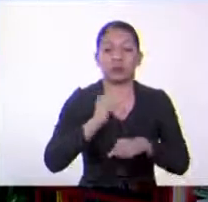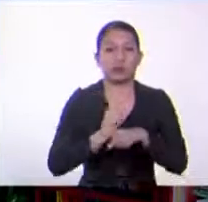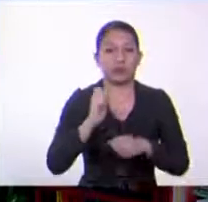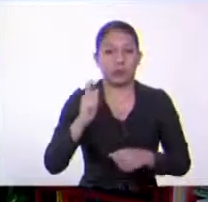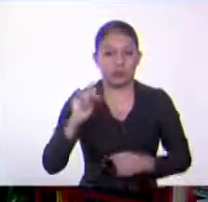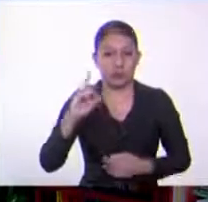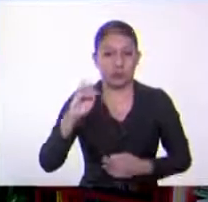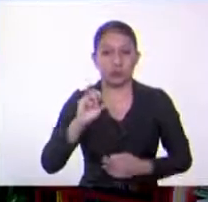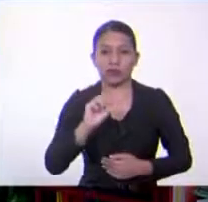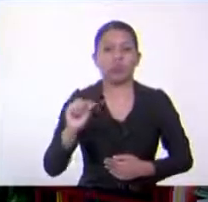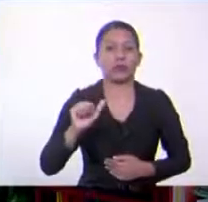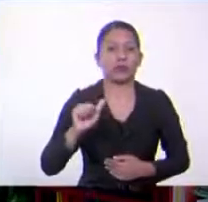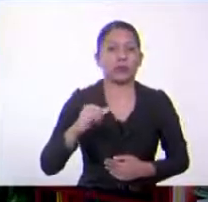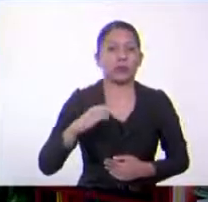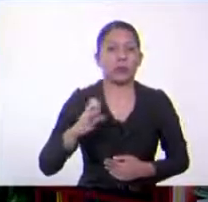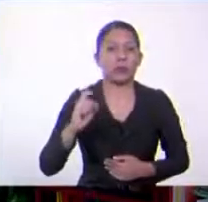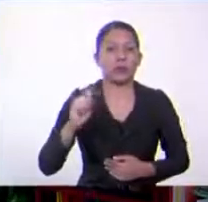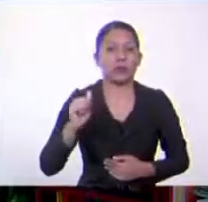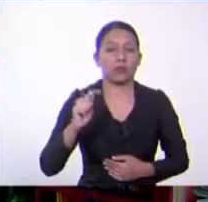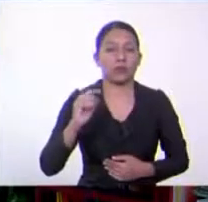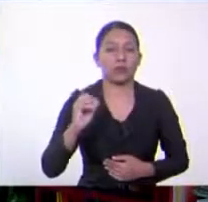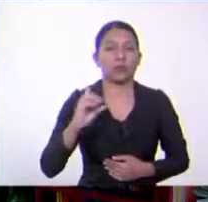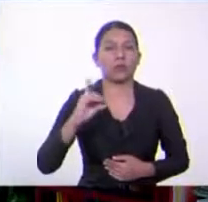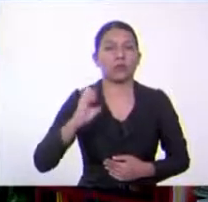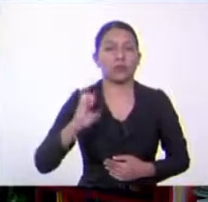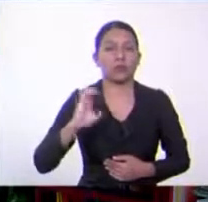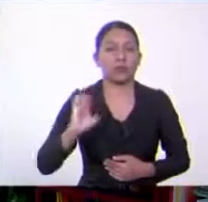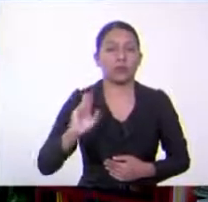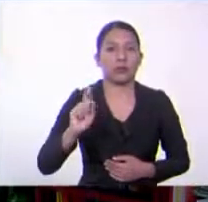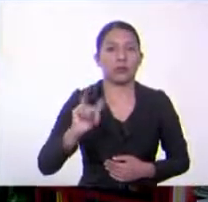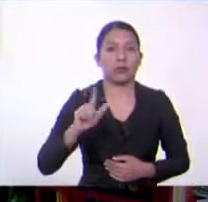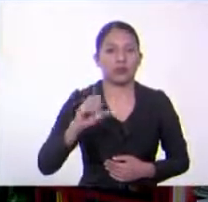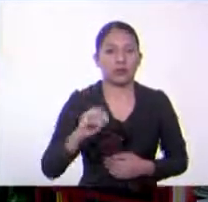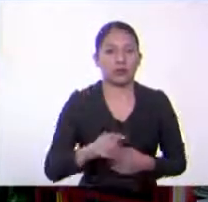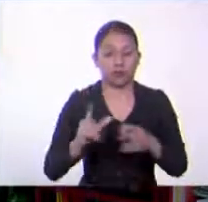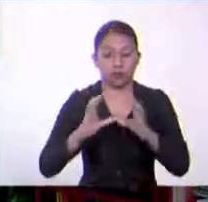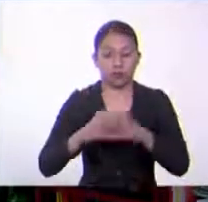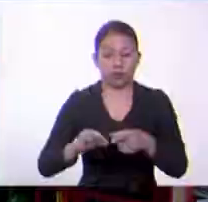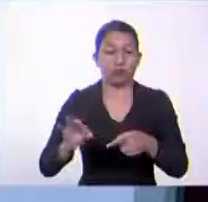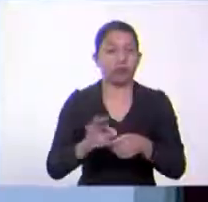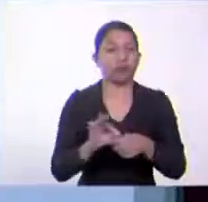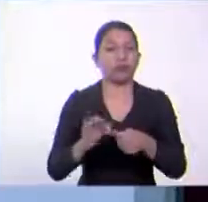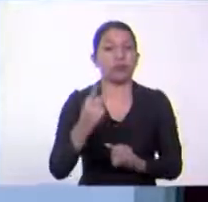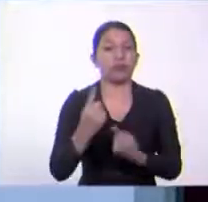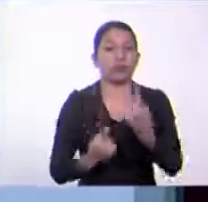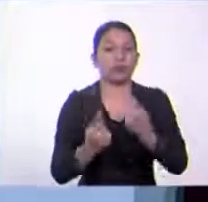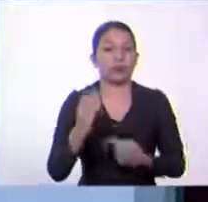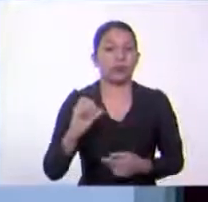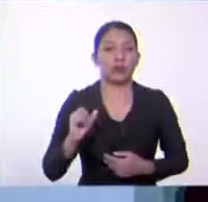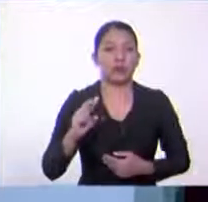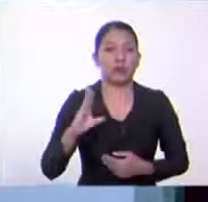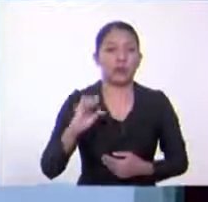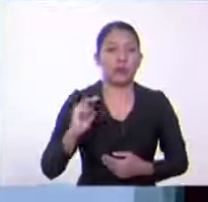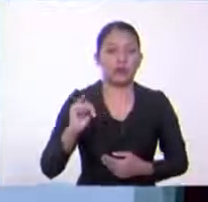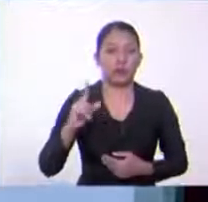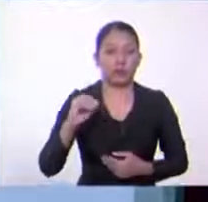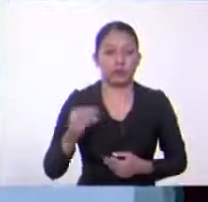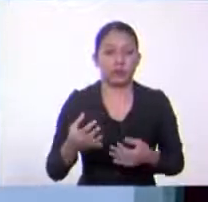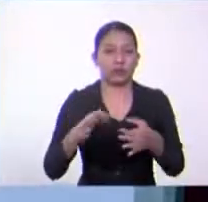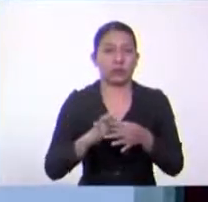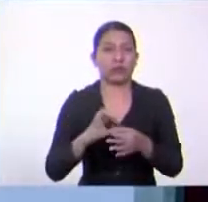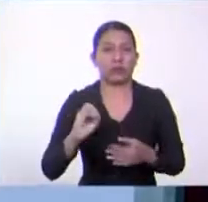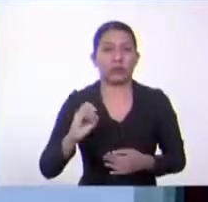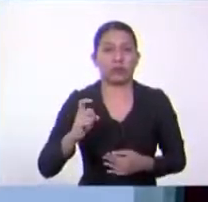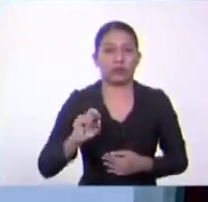se llamaría acetato de etilo. Para los ésteres, el grupo funcional es el carbonilo unido al